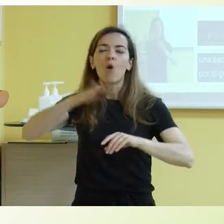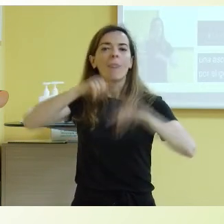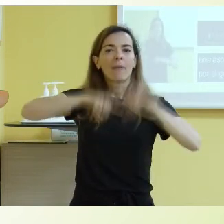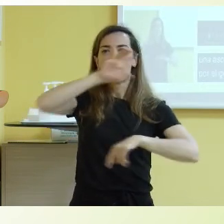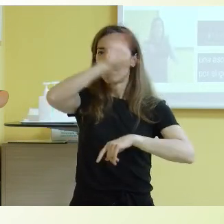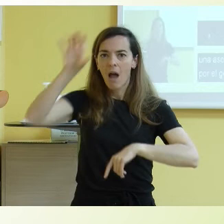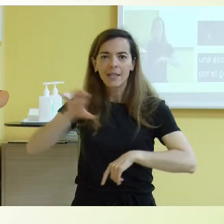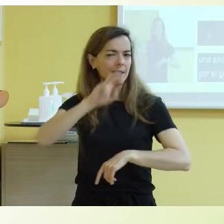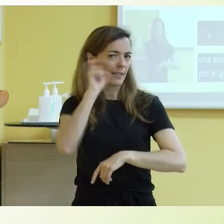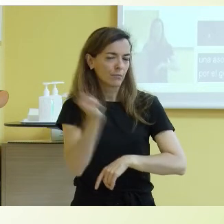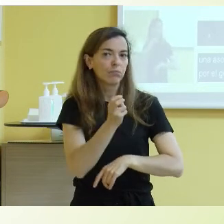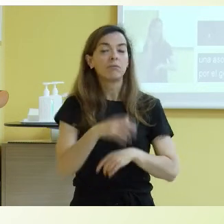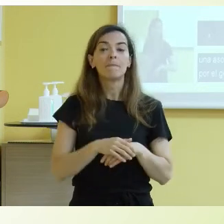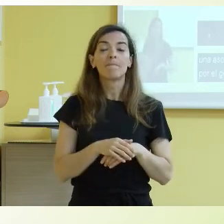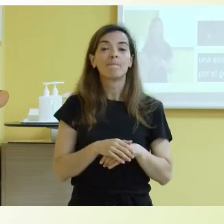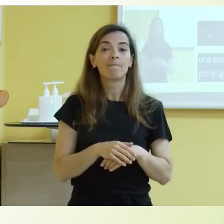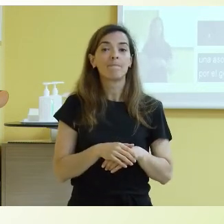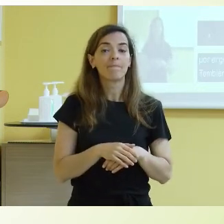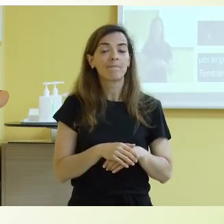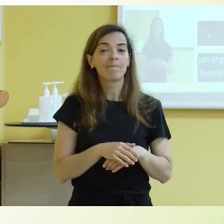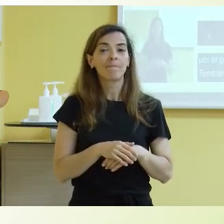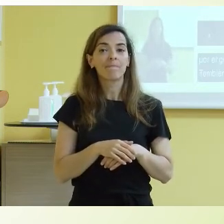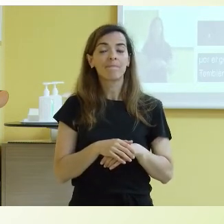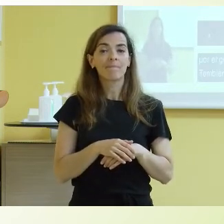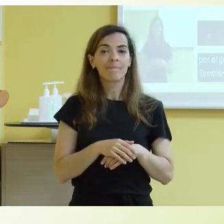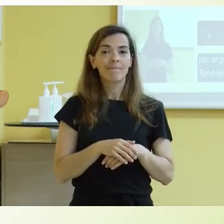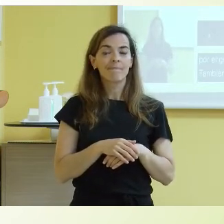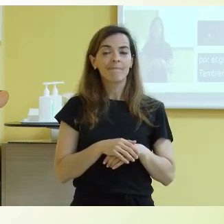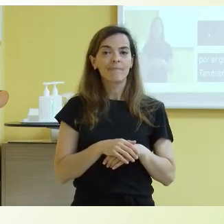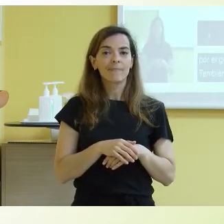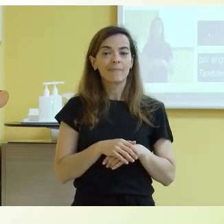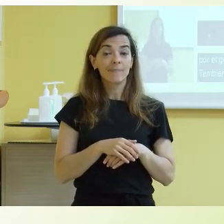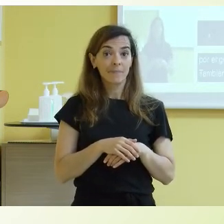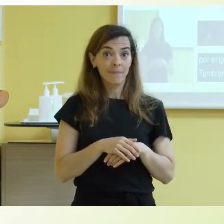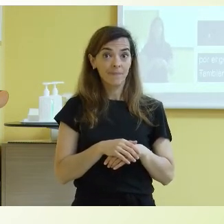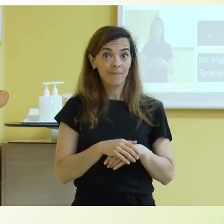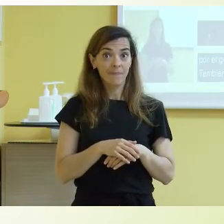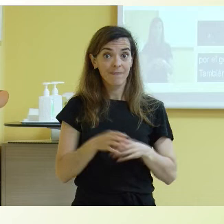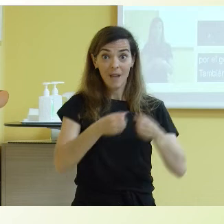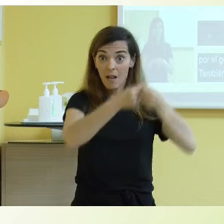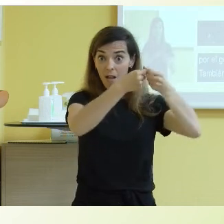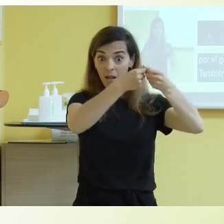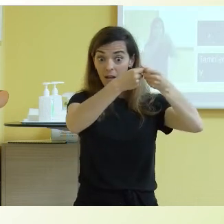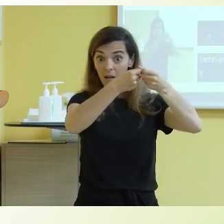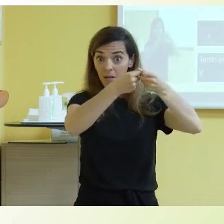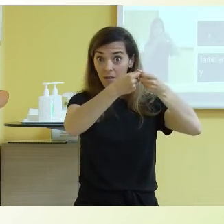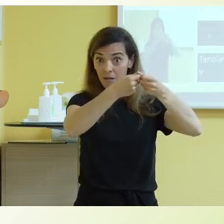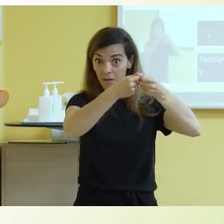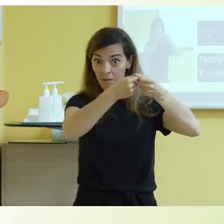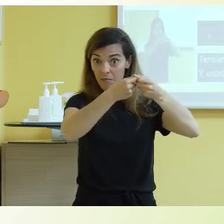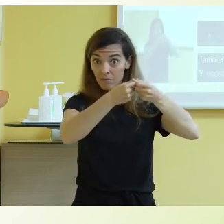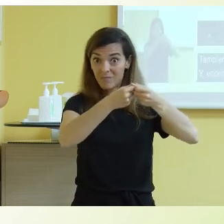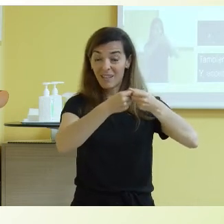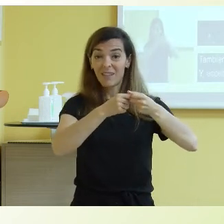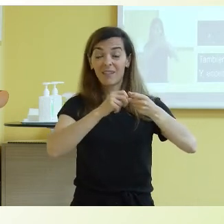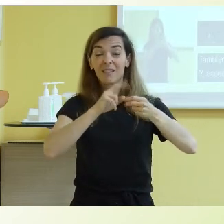etc. Y accediendo al menú extendido en el apartado de